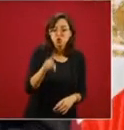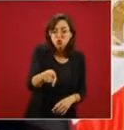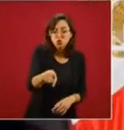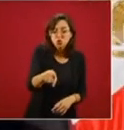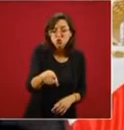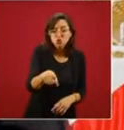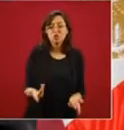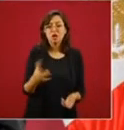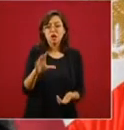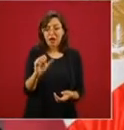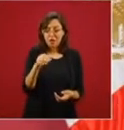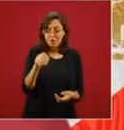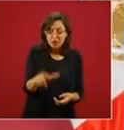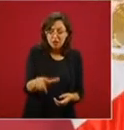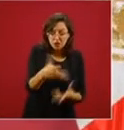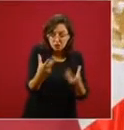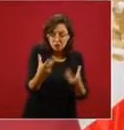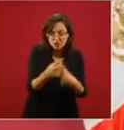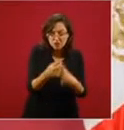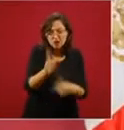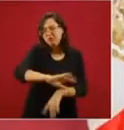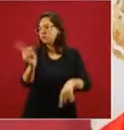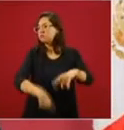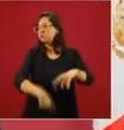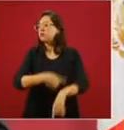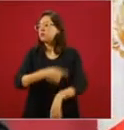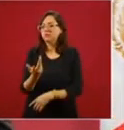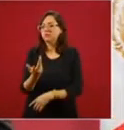Aguilar Camín, a ti no.